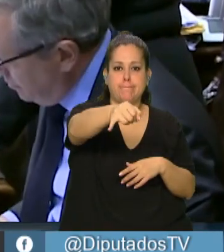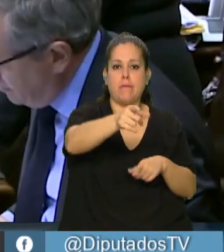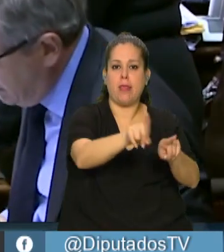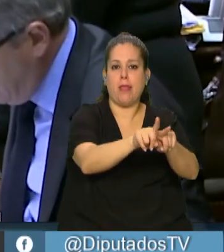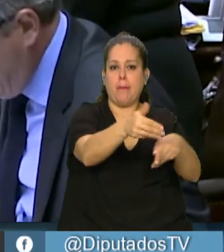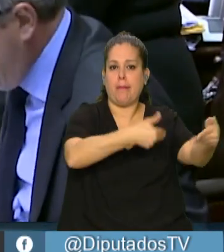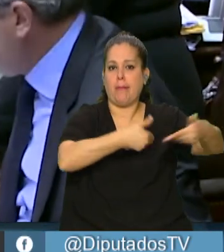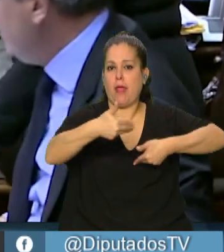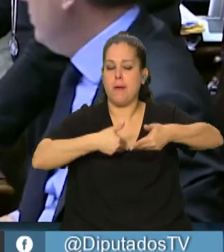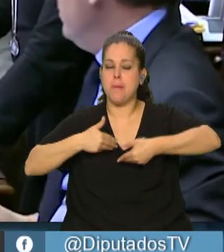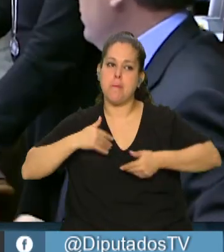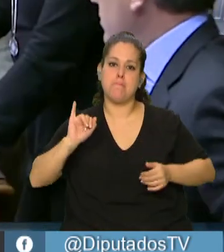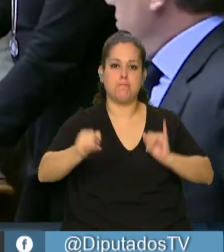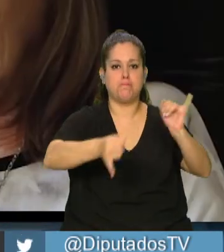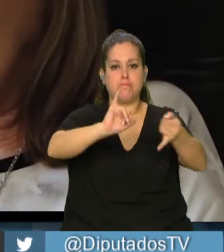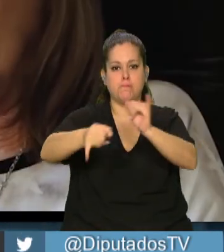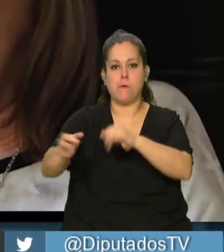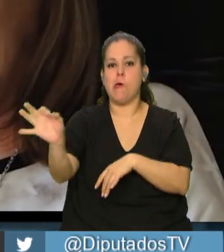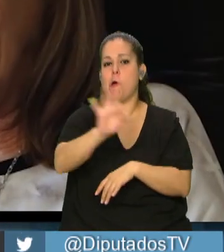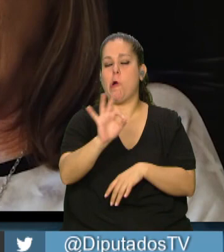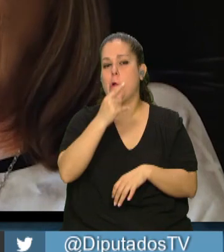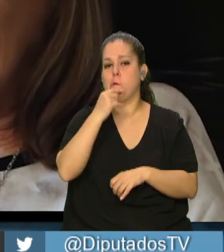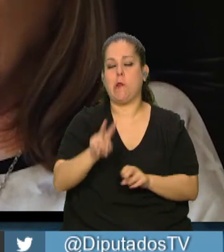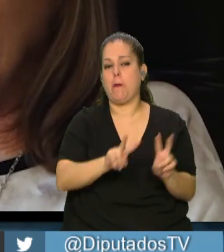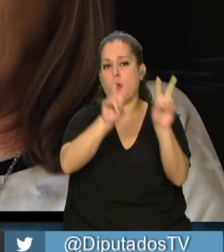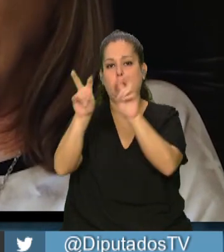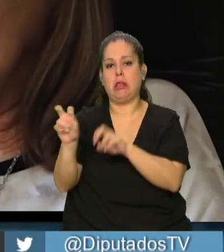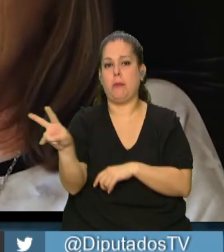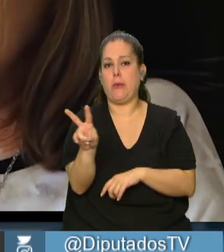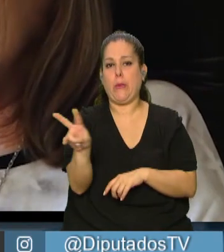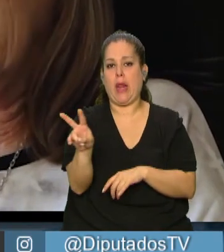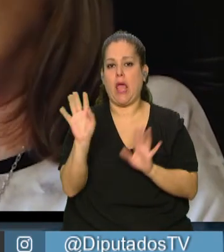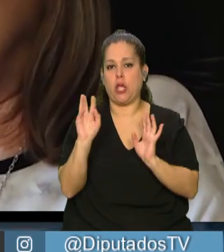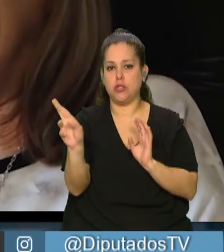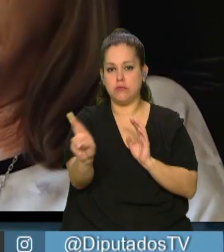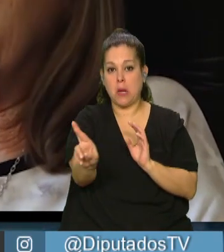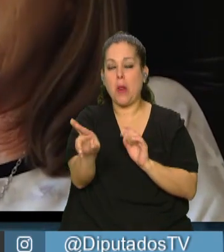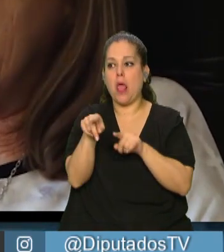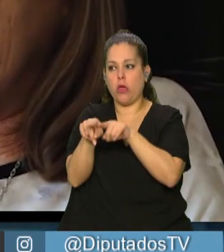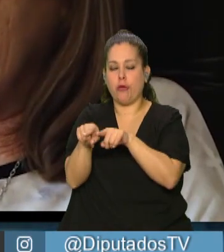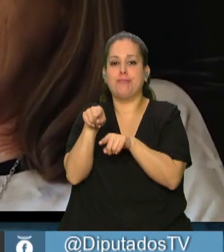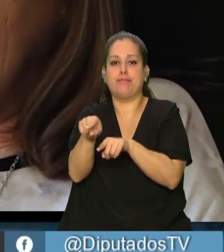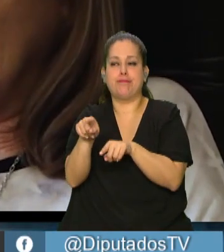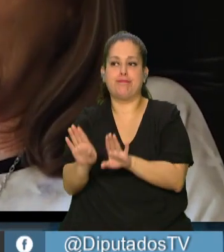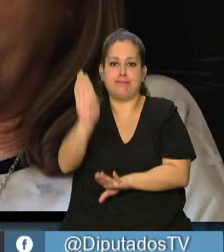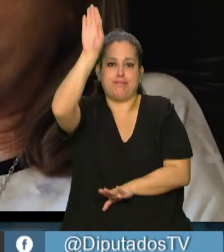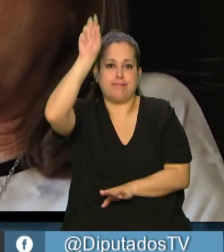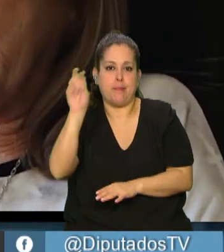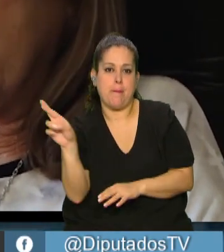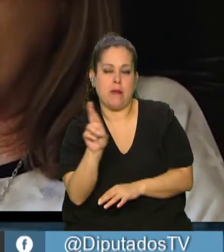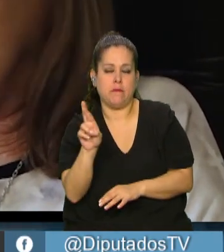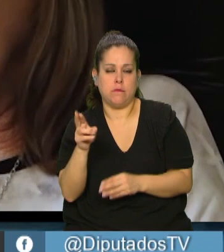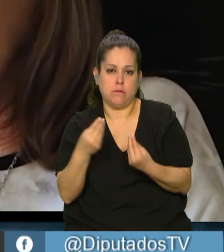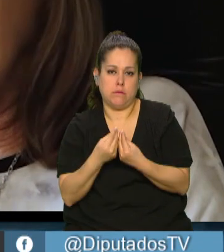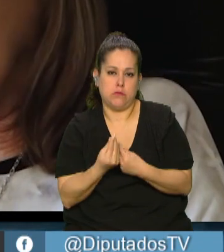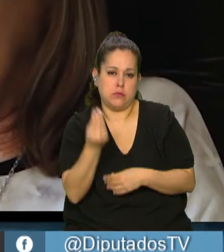pedidos. Y también, bueno, las famosas cuestiones de privilegio que plantean continuamente, que a veces es una cantidad